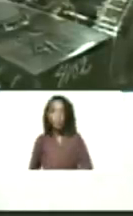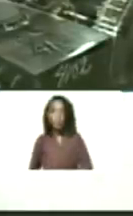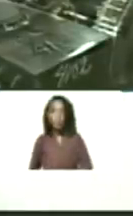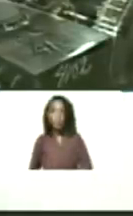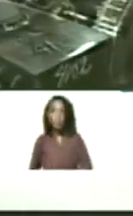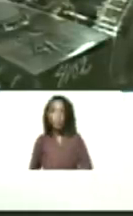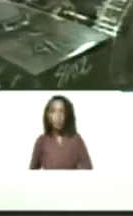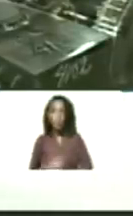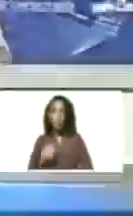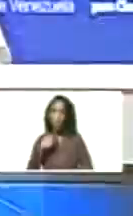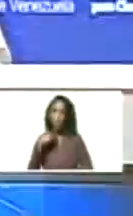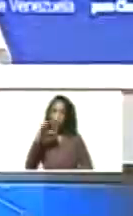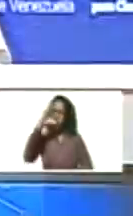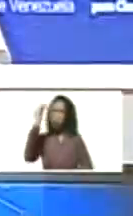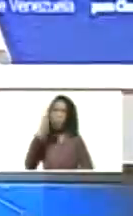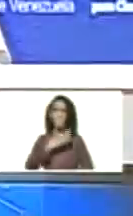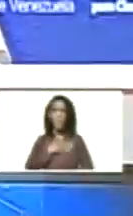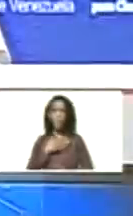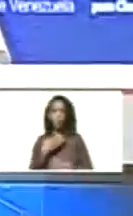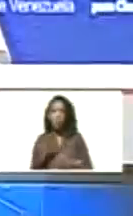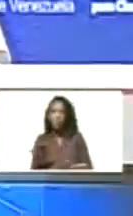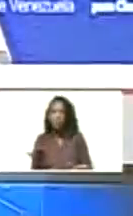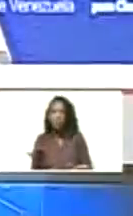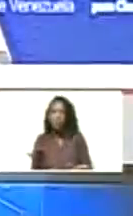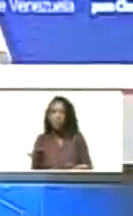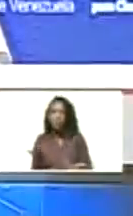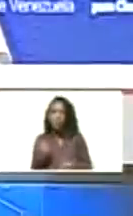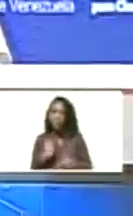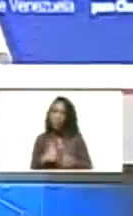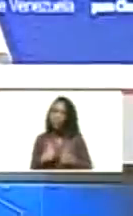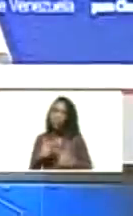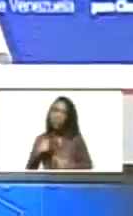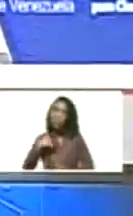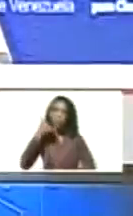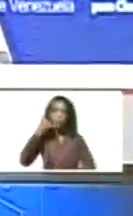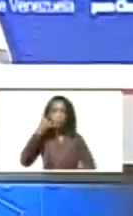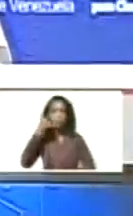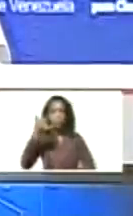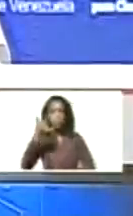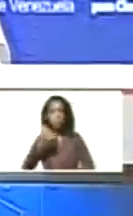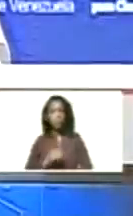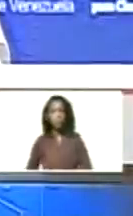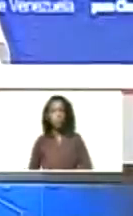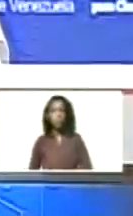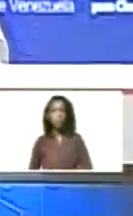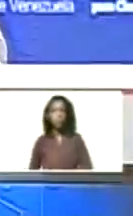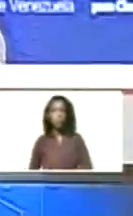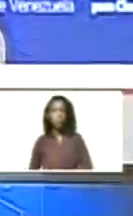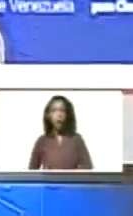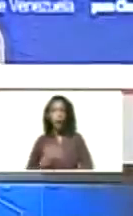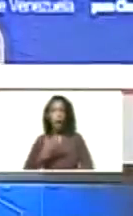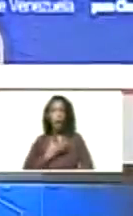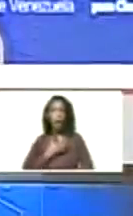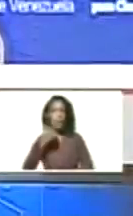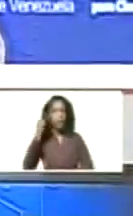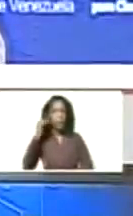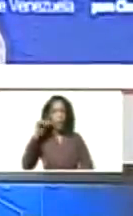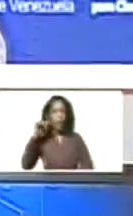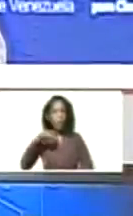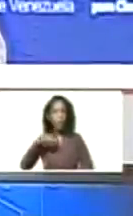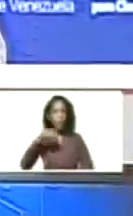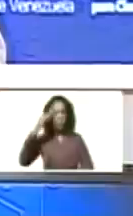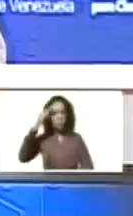Yo dije, Dios mío. Entonces llamé a la alcaldesa de Caracas.